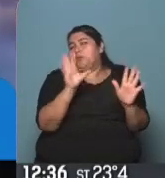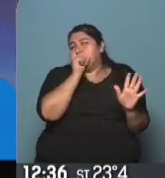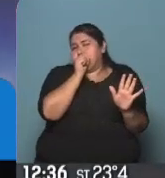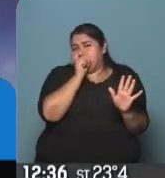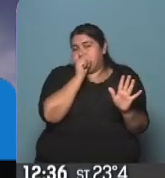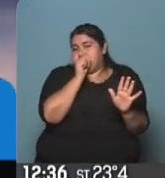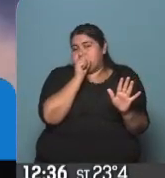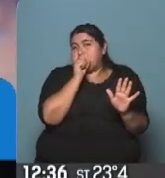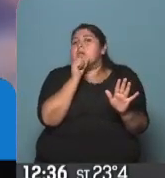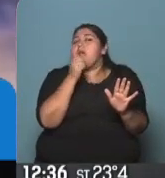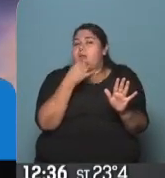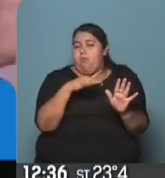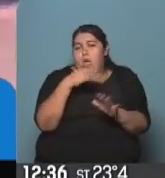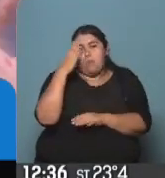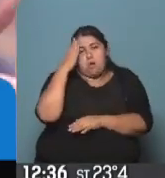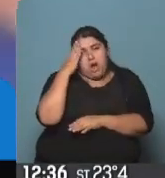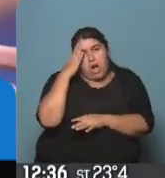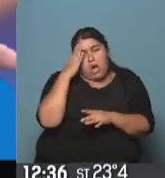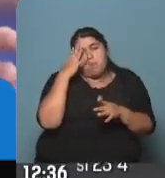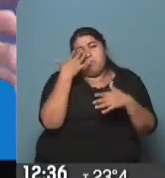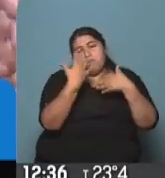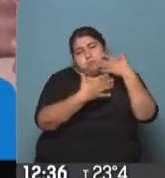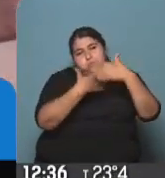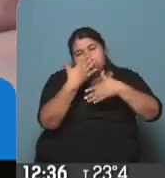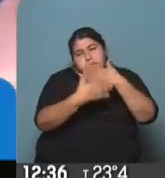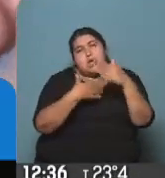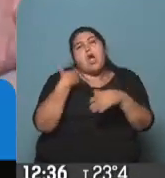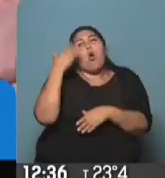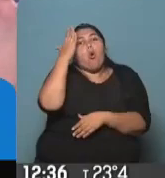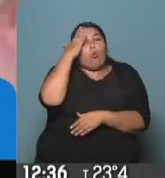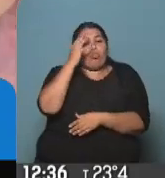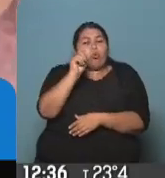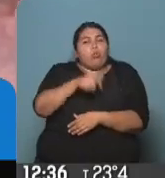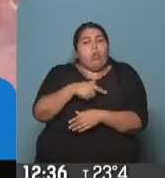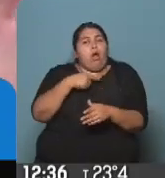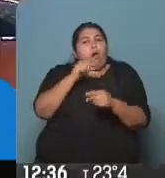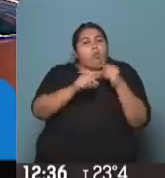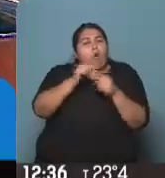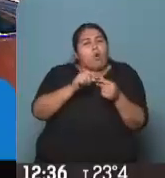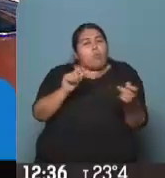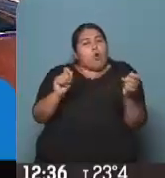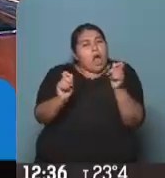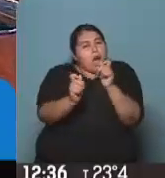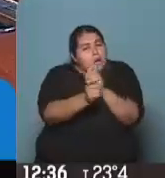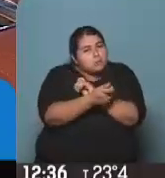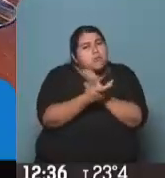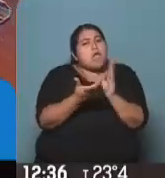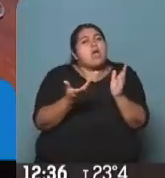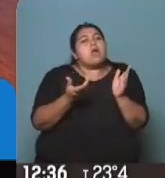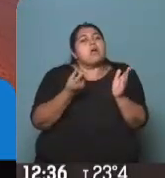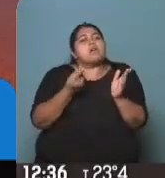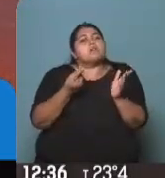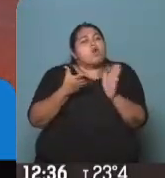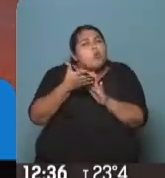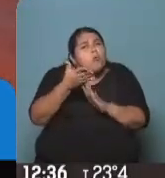que haber un cambio cultural, porque eso está arraigado. Es muy difícil desembarazarse de la cultura que uno lo pare, ¿no? ¿Cómo se hace esto? Porque está bien,